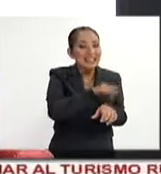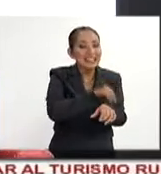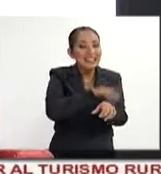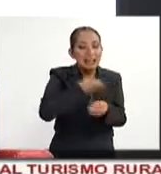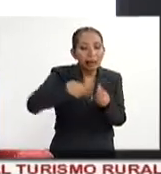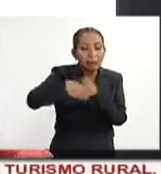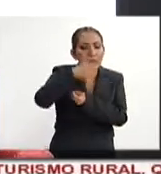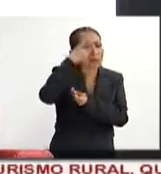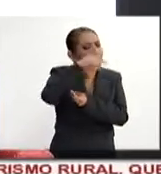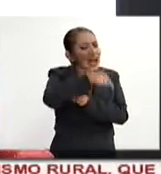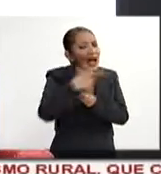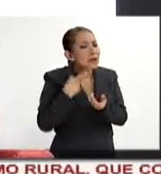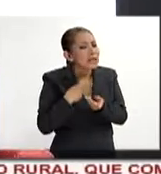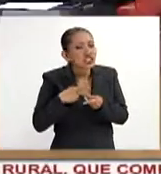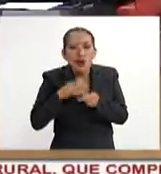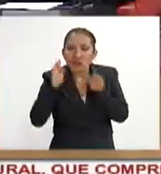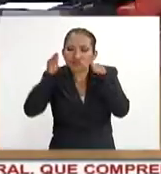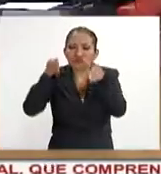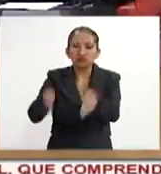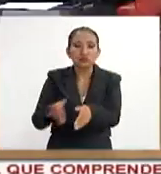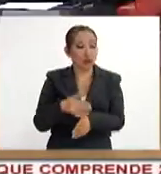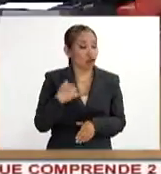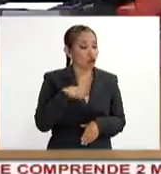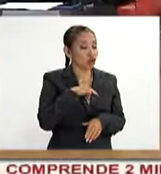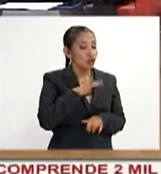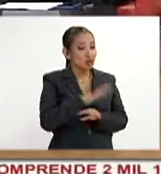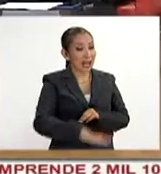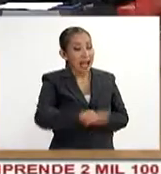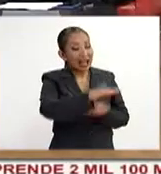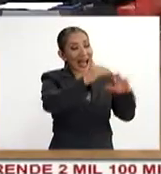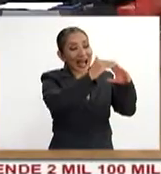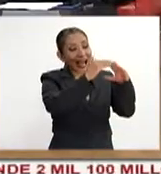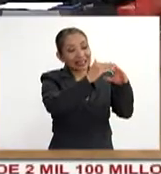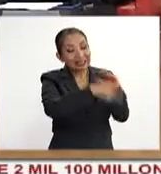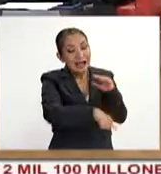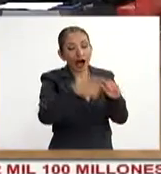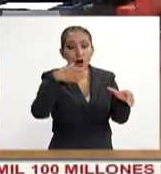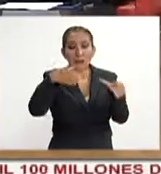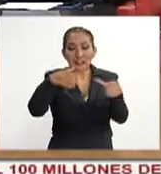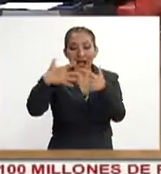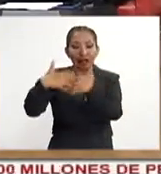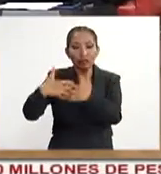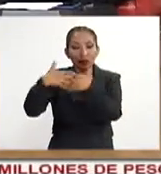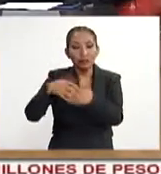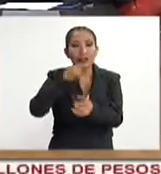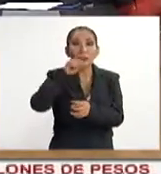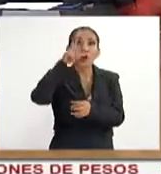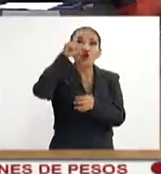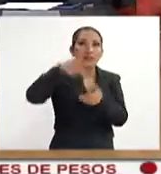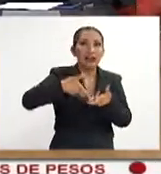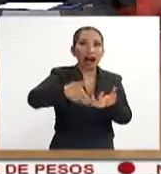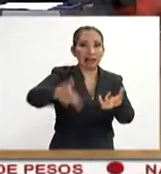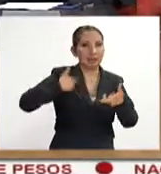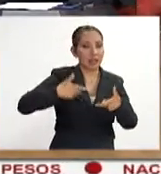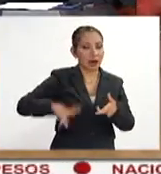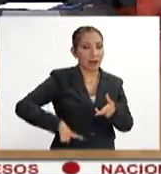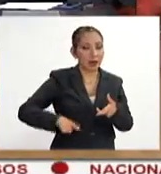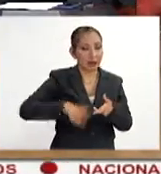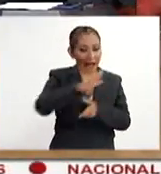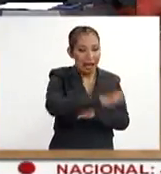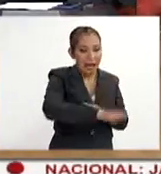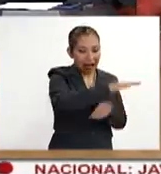renovables. ¿Para qué tipo de clientes, Benjamín? Nosotros nos enfocamos al sector doméstico, comercial, industrial y alumbrado público. Dentro del